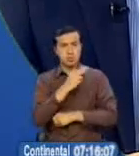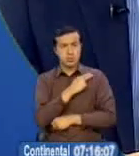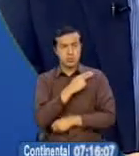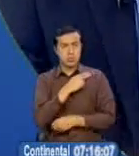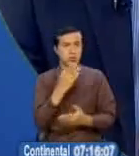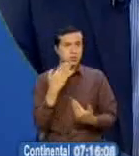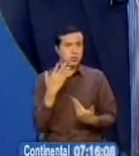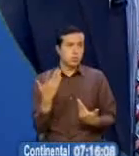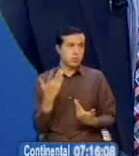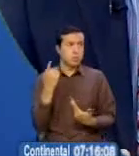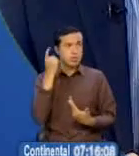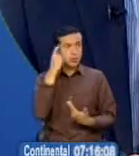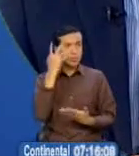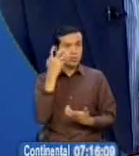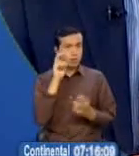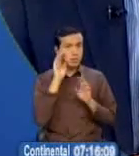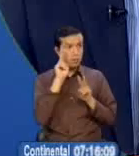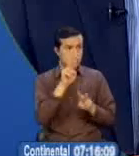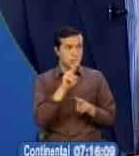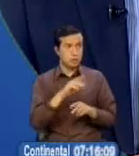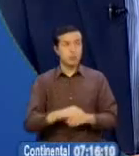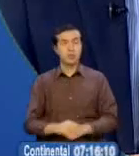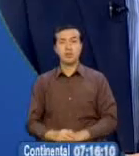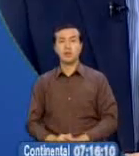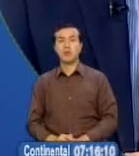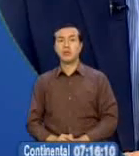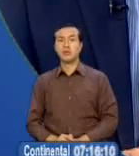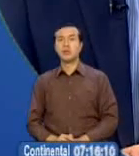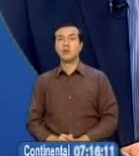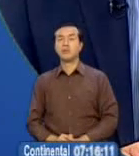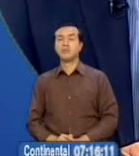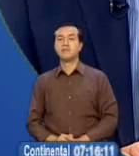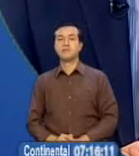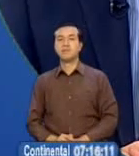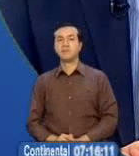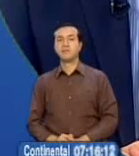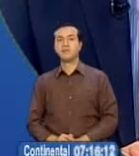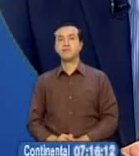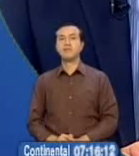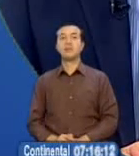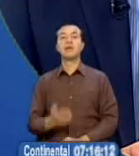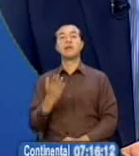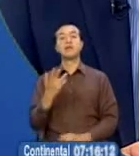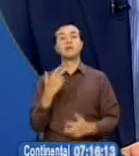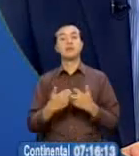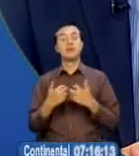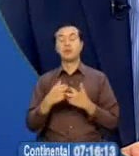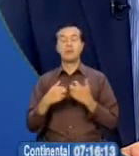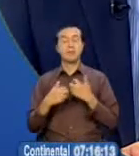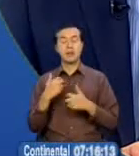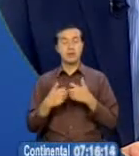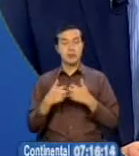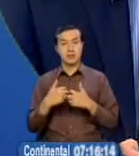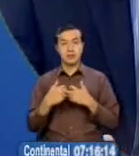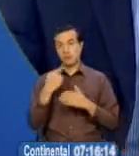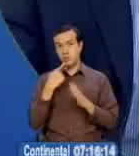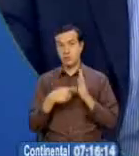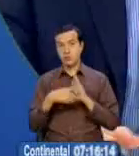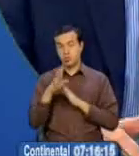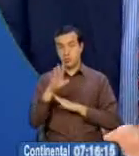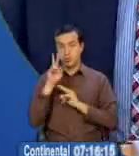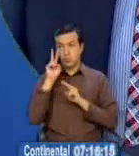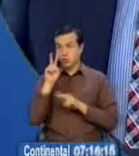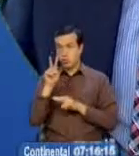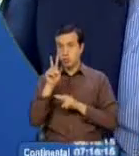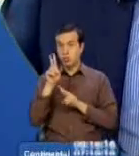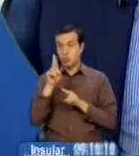de Guayaquil? Eso es lo que queremos escuchar. Es que, mire, es que ese es el problema del primer día. Es decir, si usted se mantiene en el